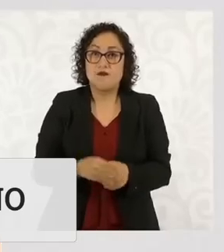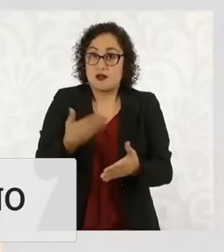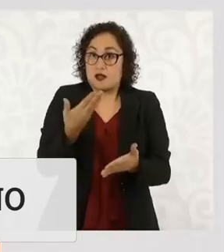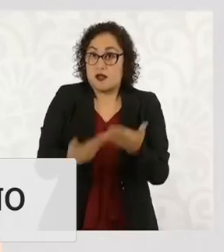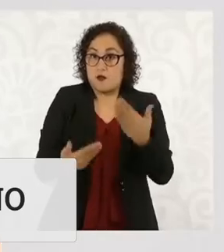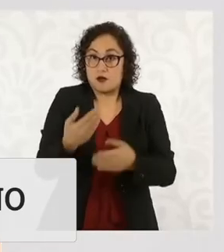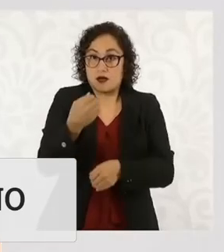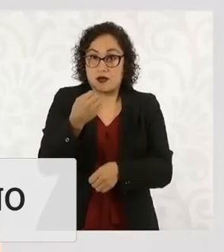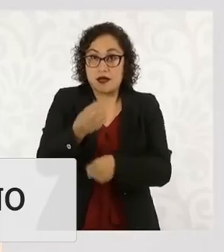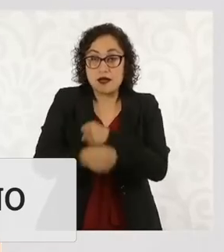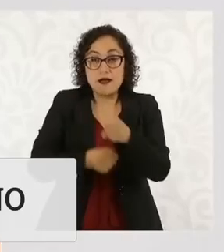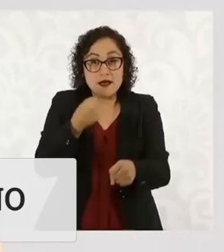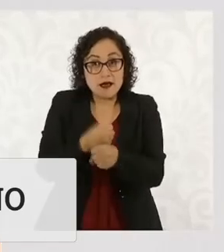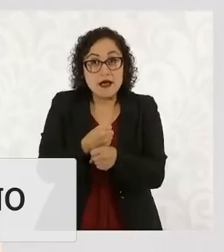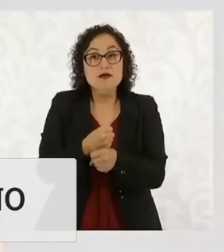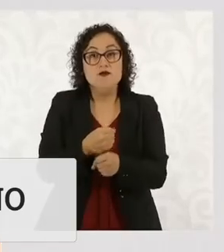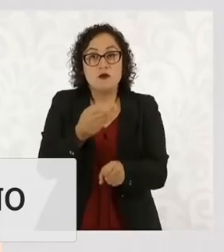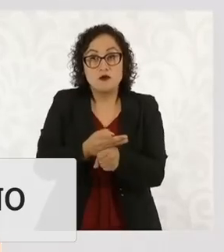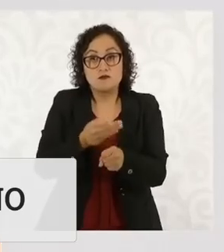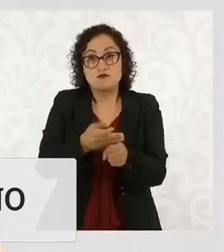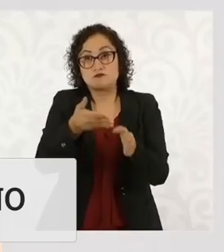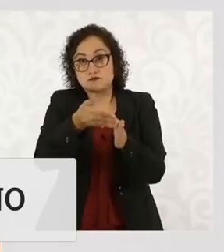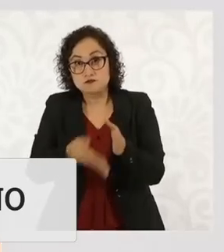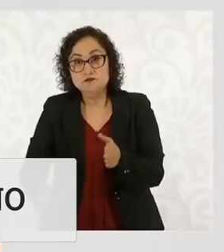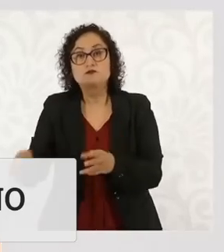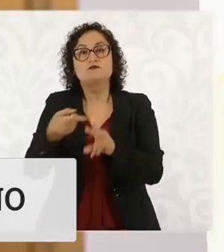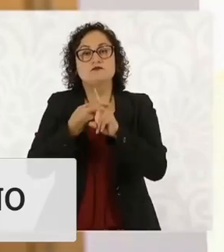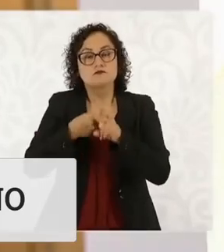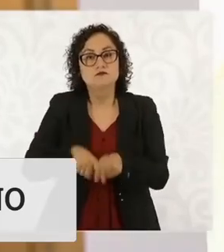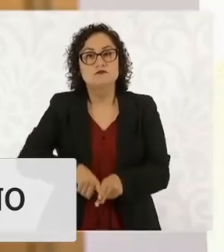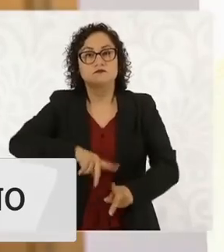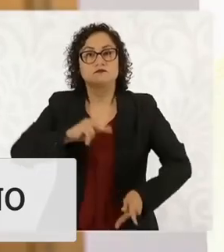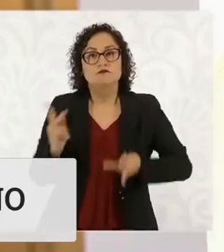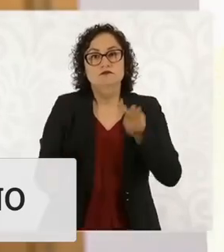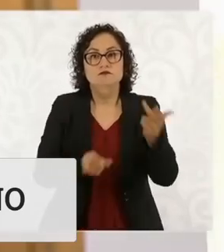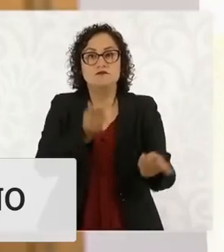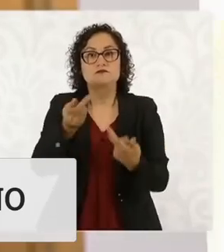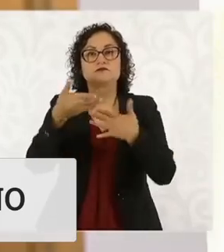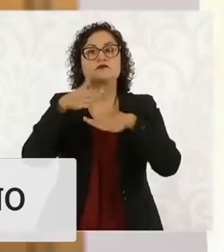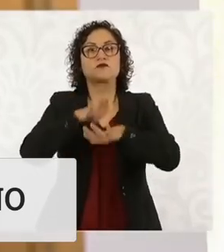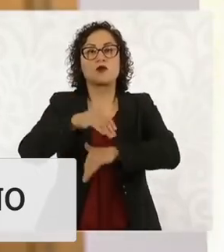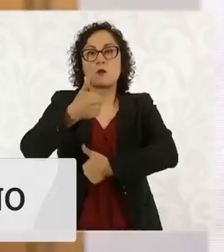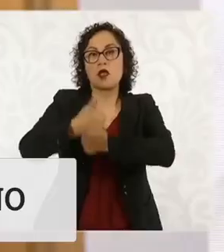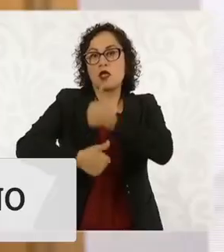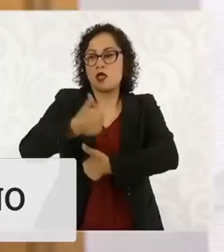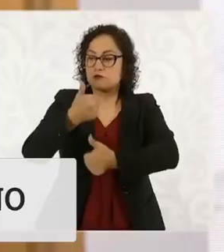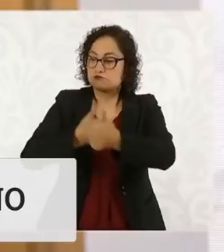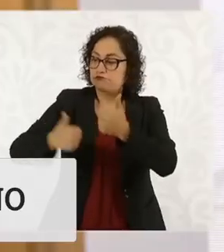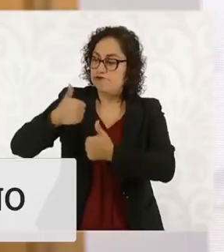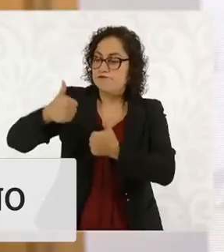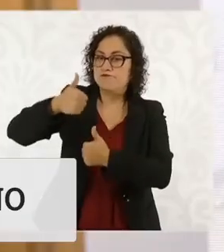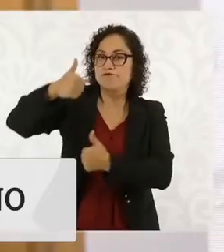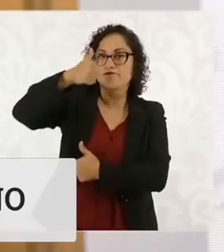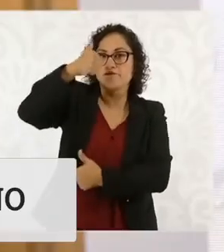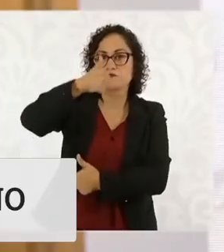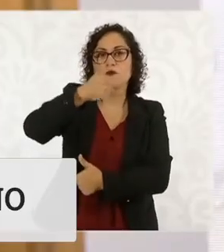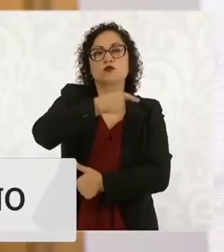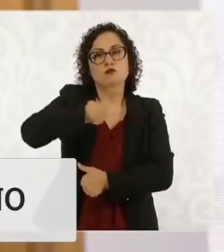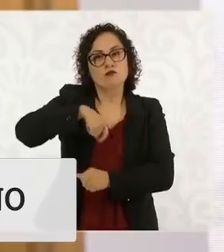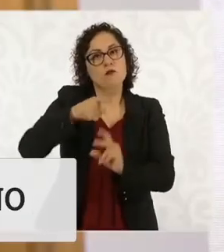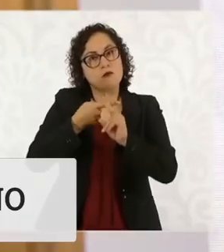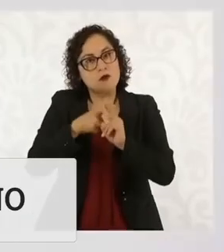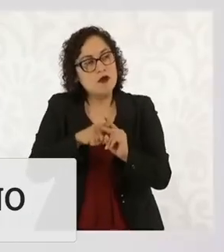ciclo escolar a una consulta nacional sobre la carrera magisterial, escuela por